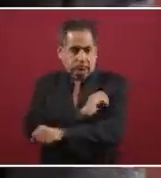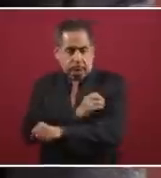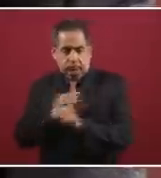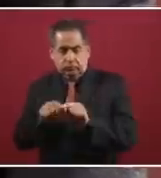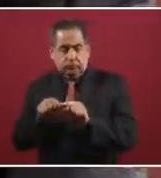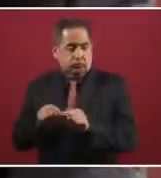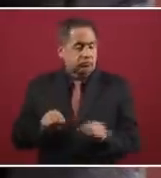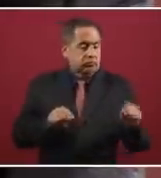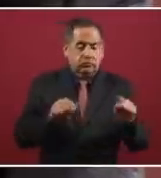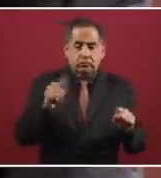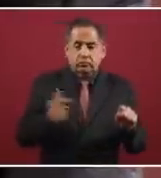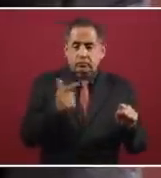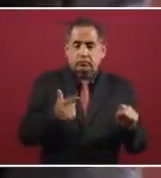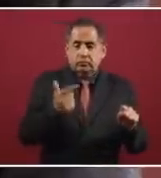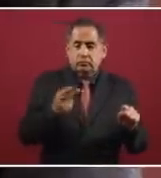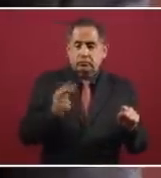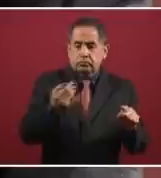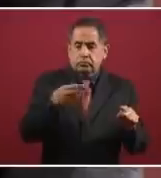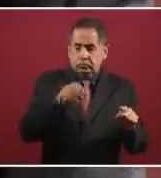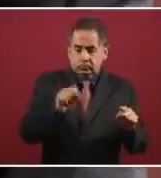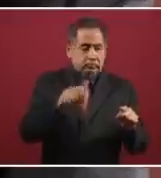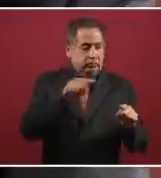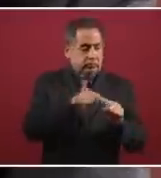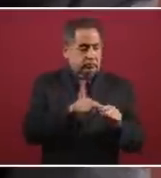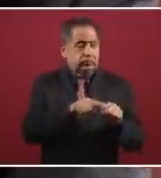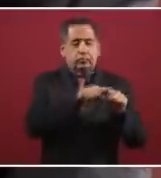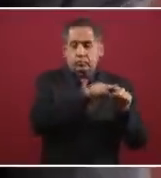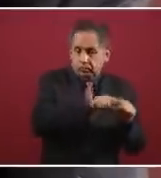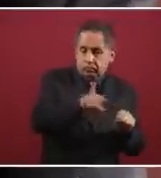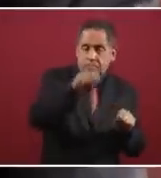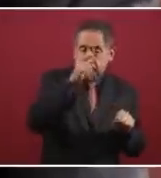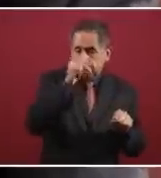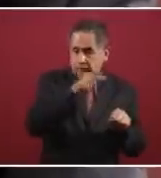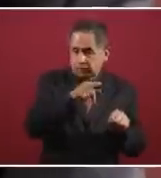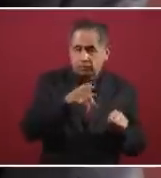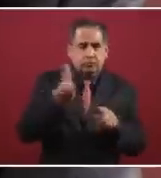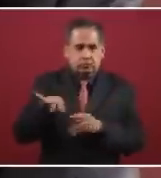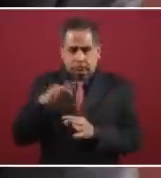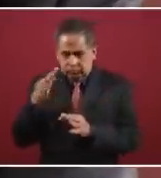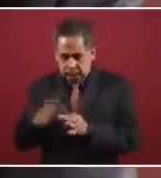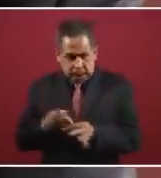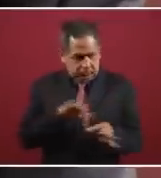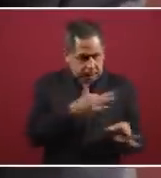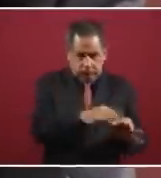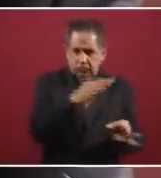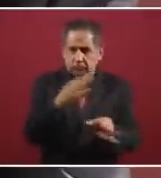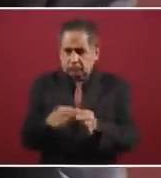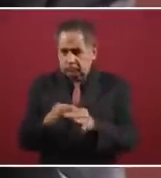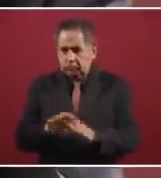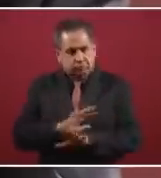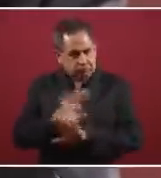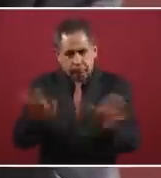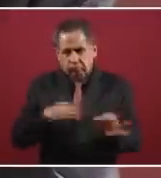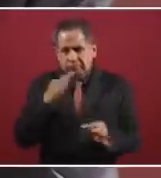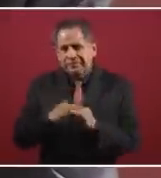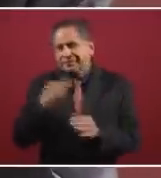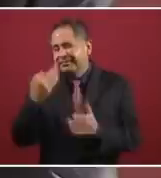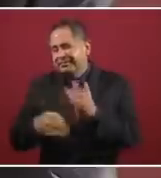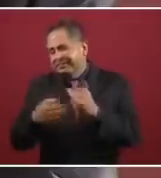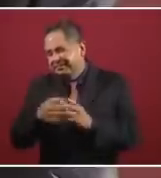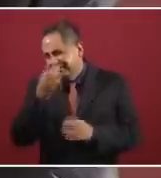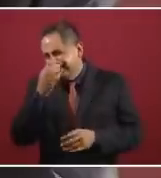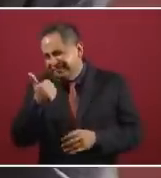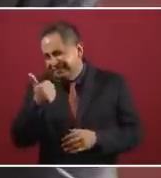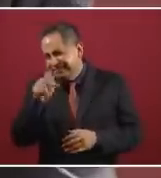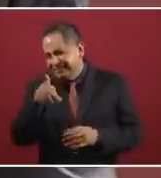Obregón-Guaymas y Guaymas-Hermosillo, pero ya se concluye. Nos va a quedar nada más ese